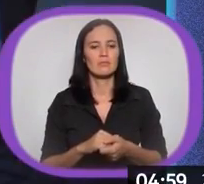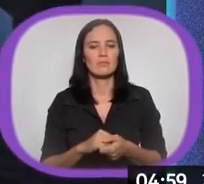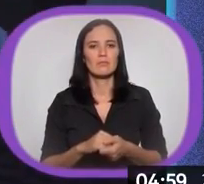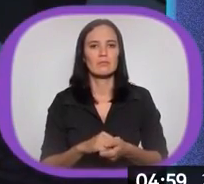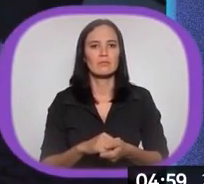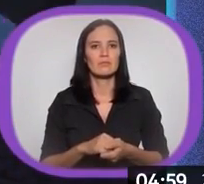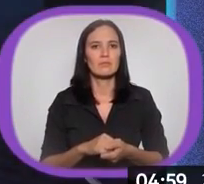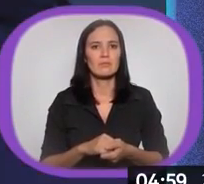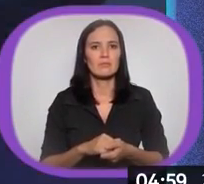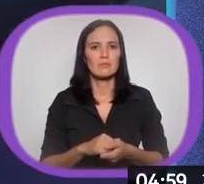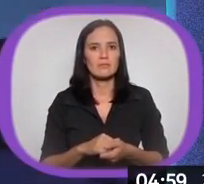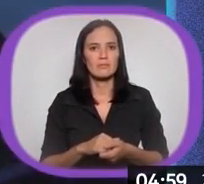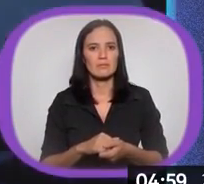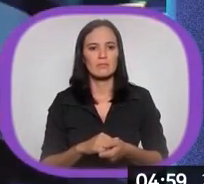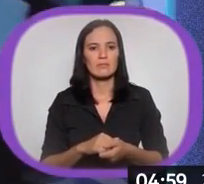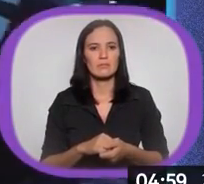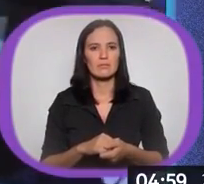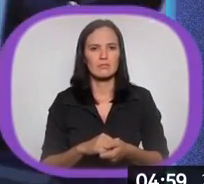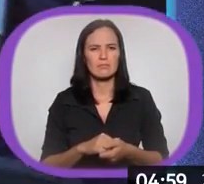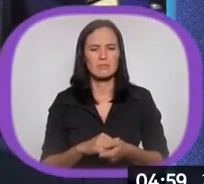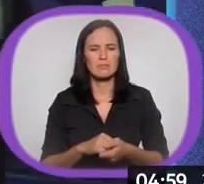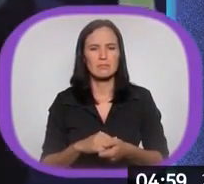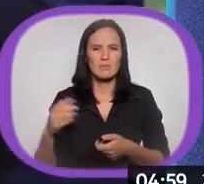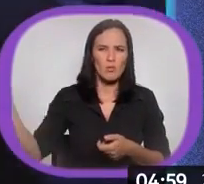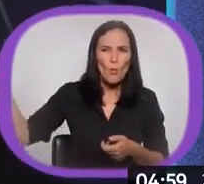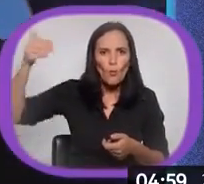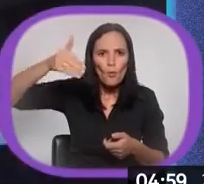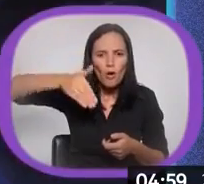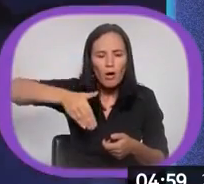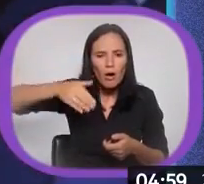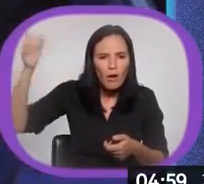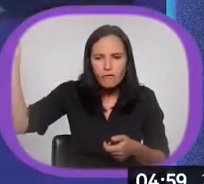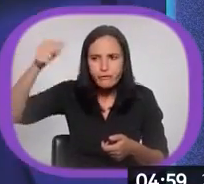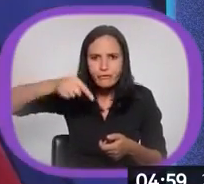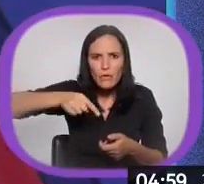¡La beca de Tancor regresó!